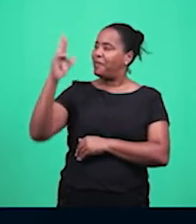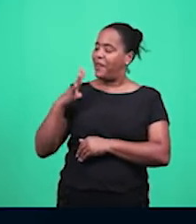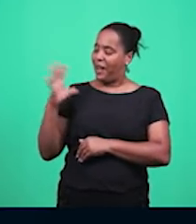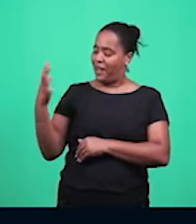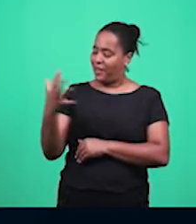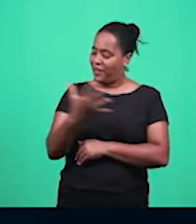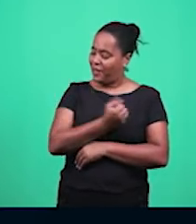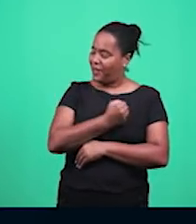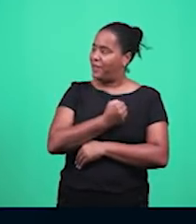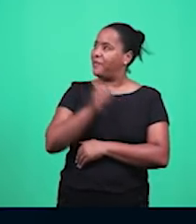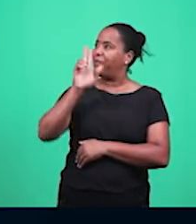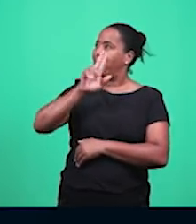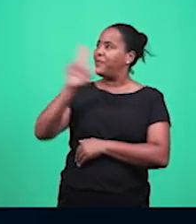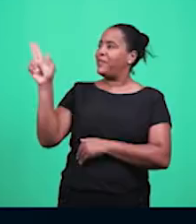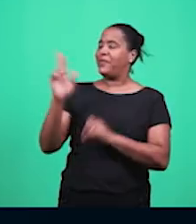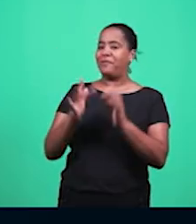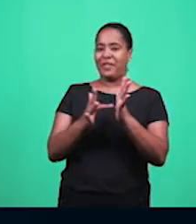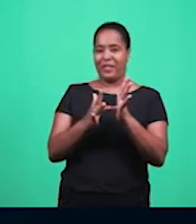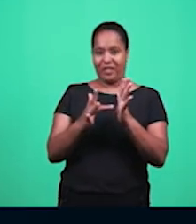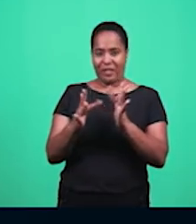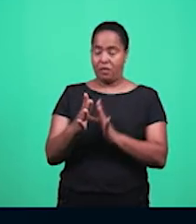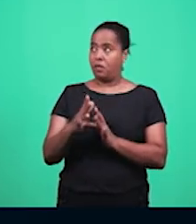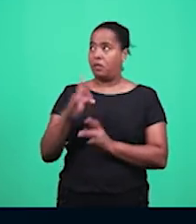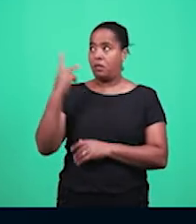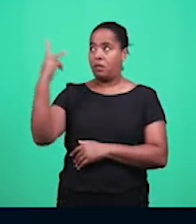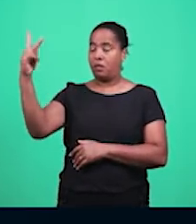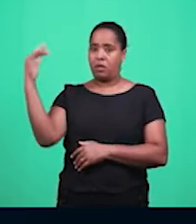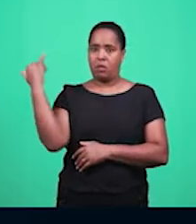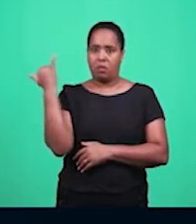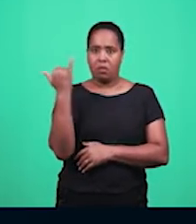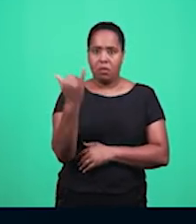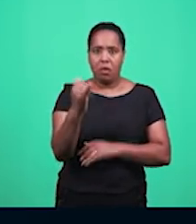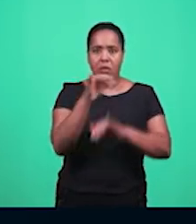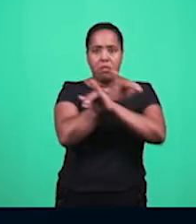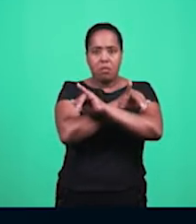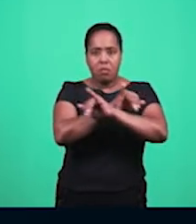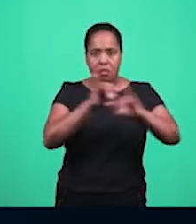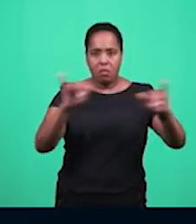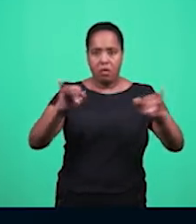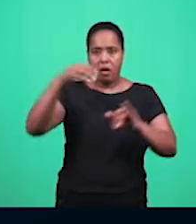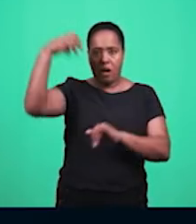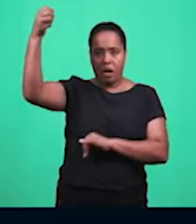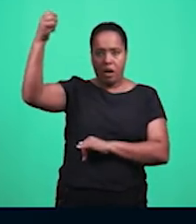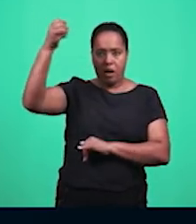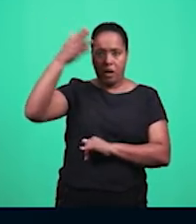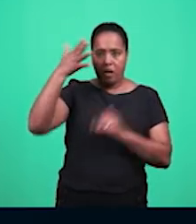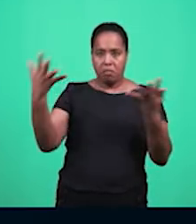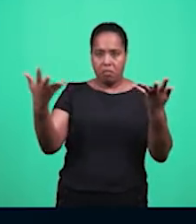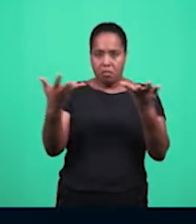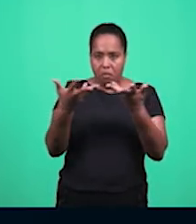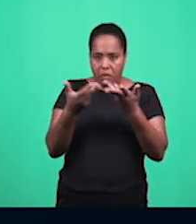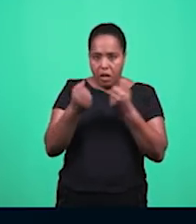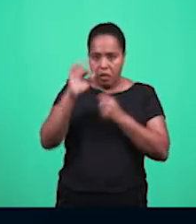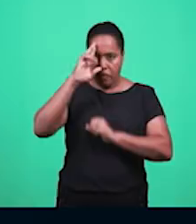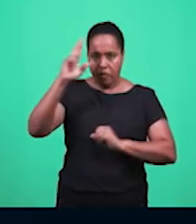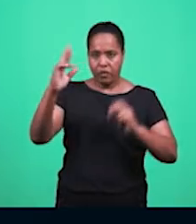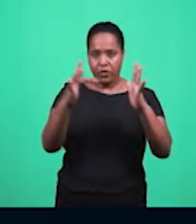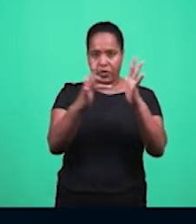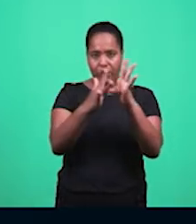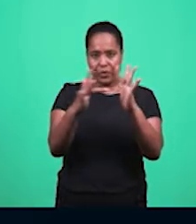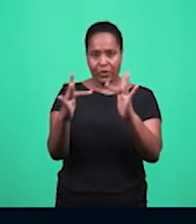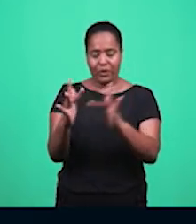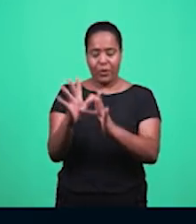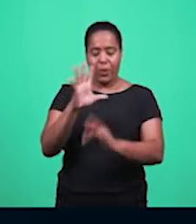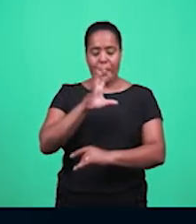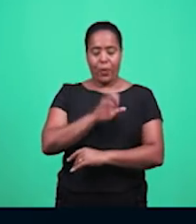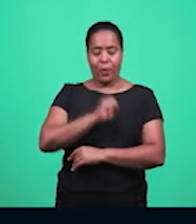nosotros te adoramos en nombre de jesus y en tu nombre decimos que la gracia maravillosa del señor jesus